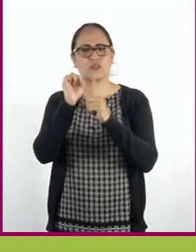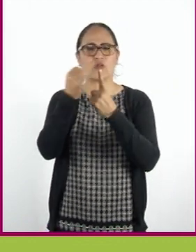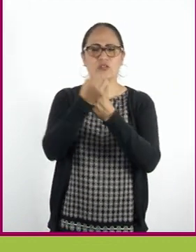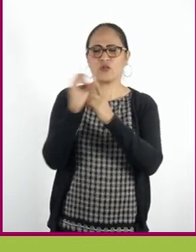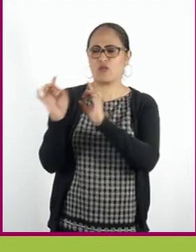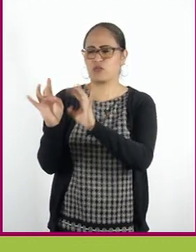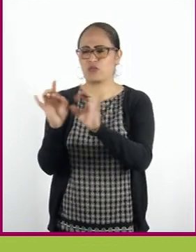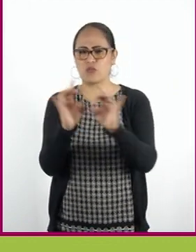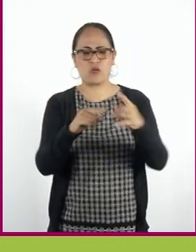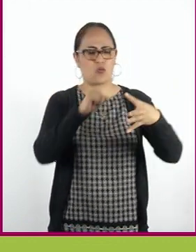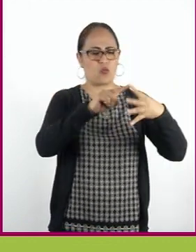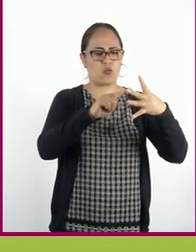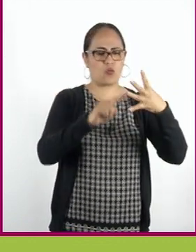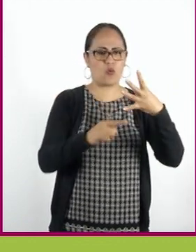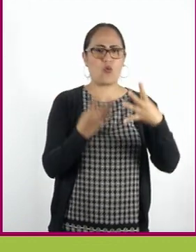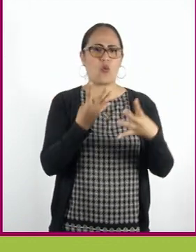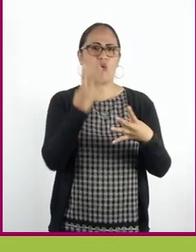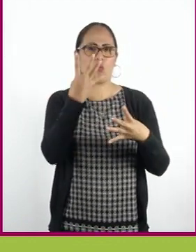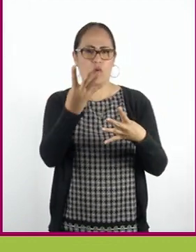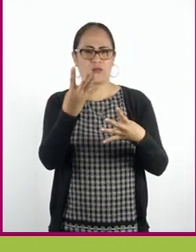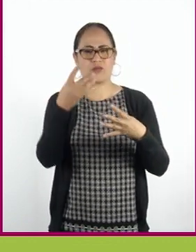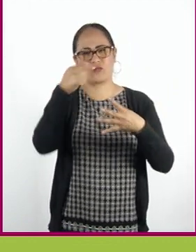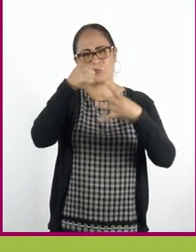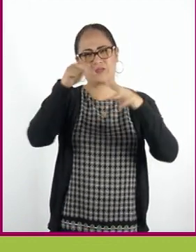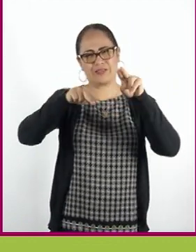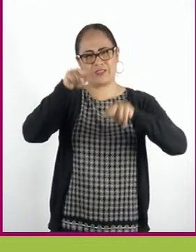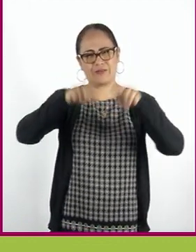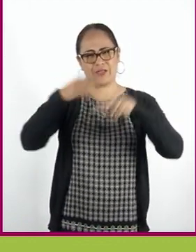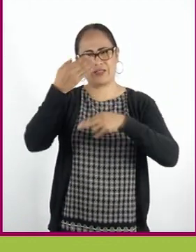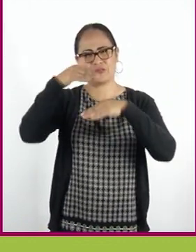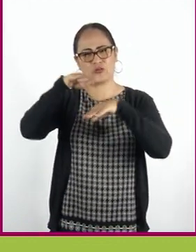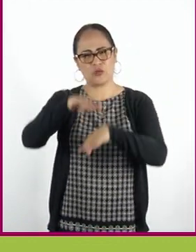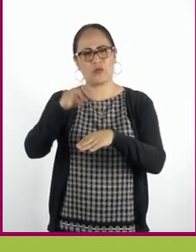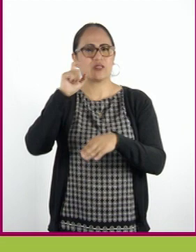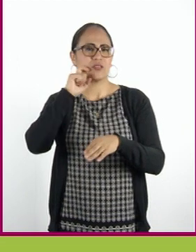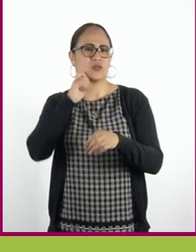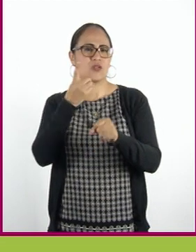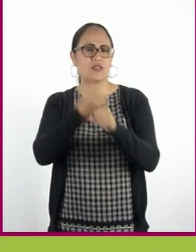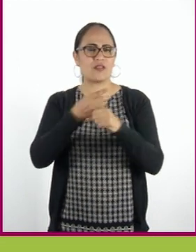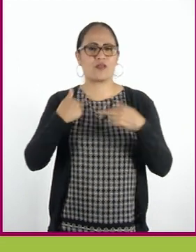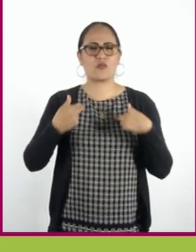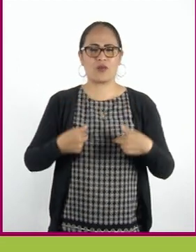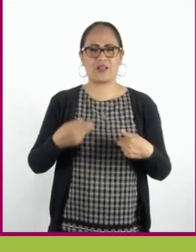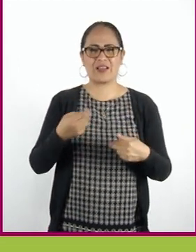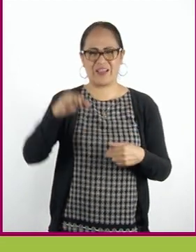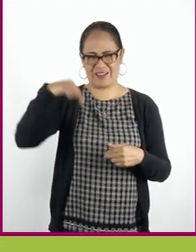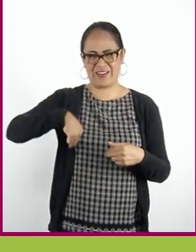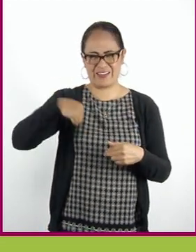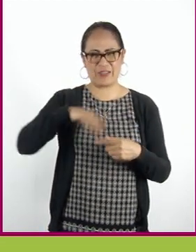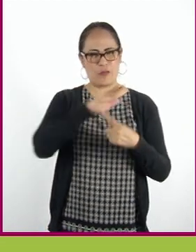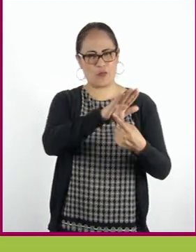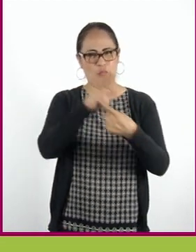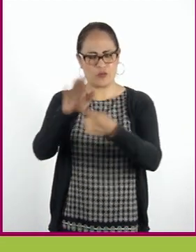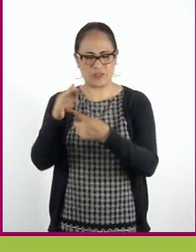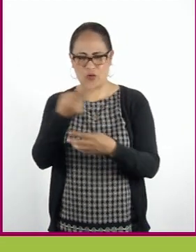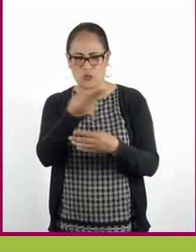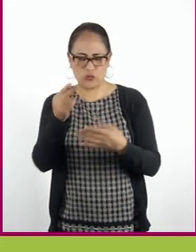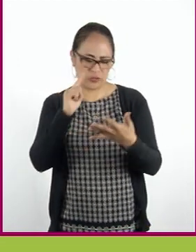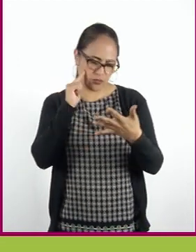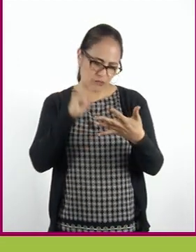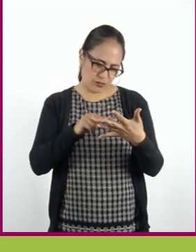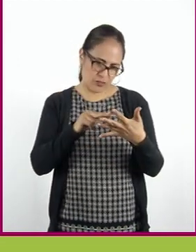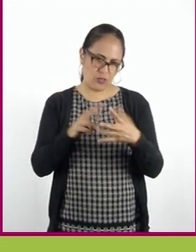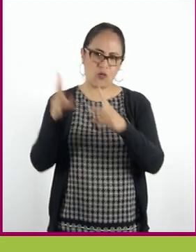con las cuatro potencialidades de la sexualidad humana. Se pueden guiar con los ejemplos que aquí les presentamos y que podrán